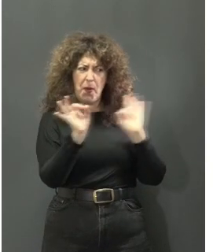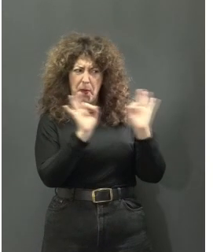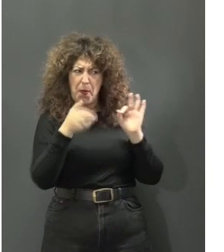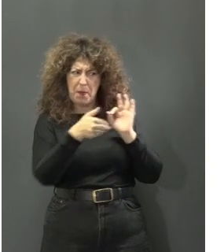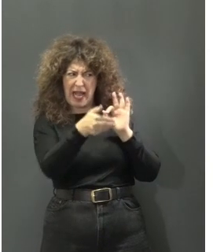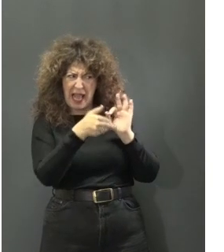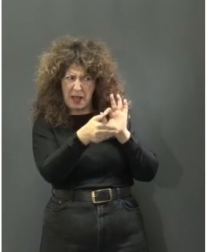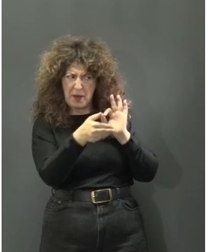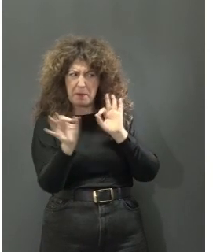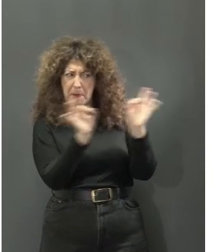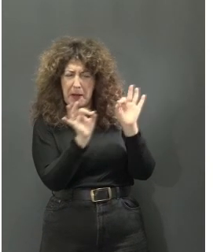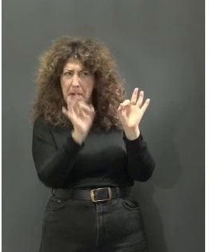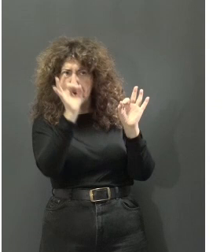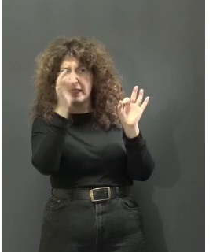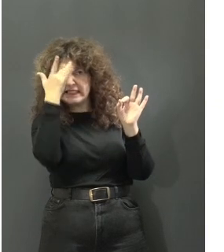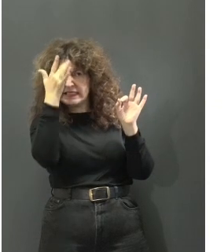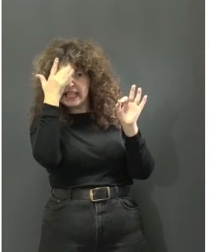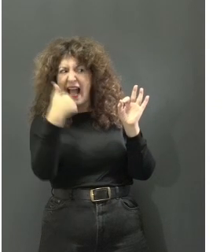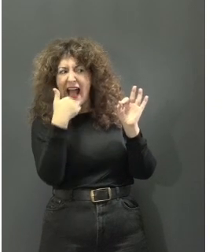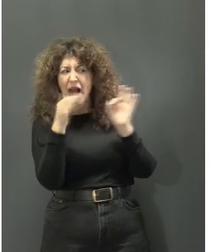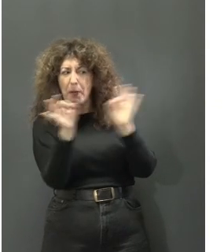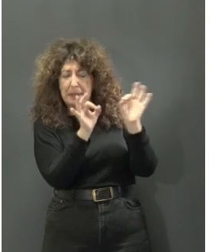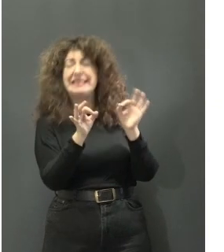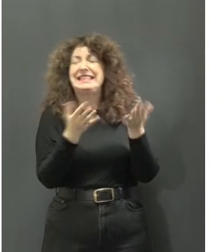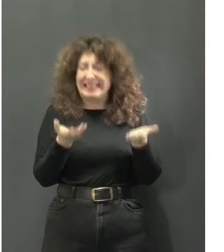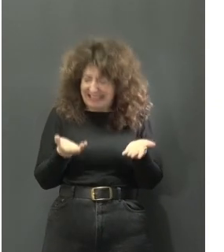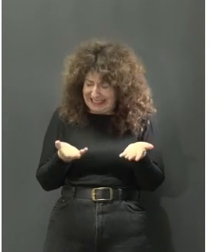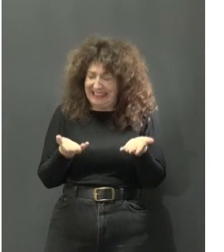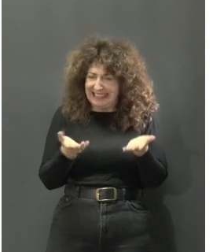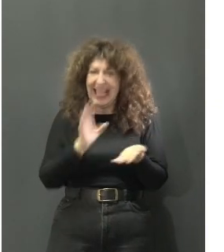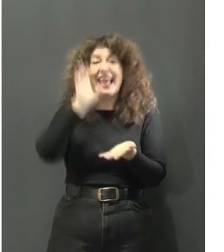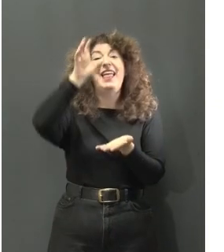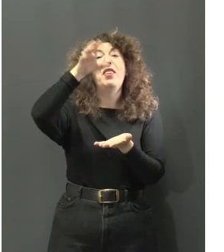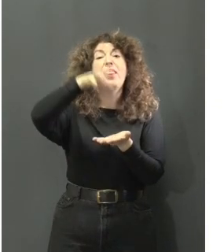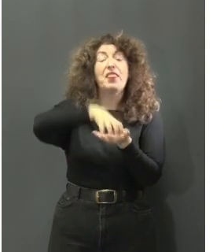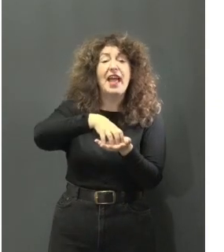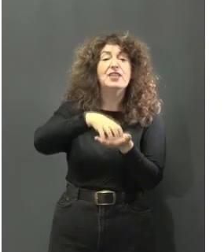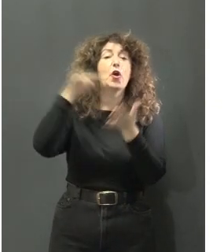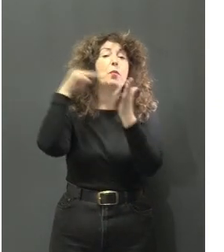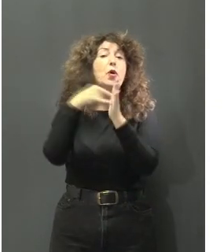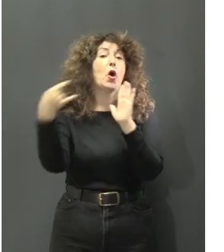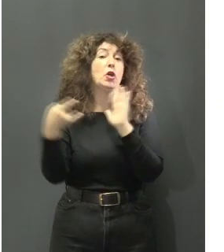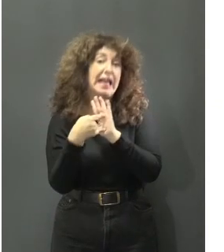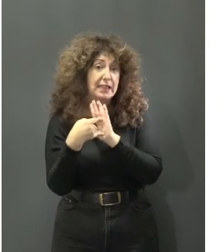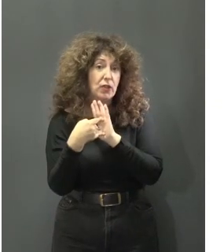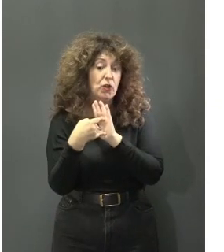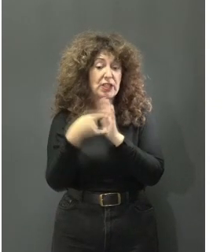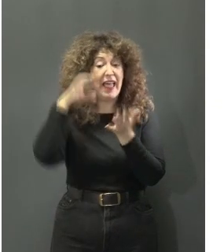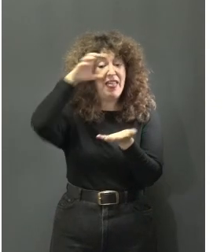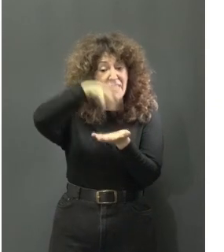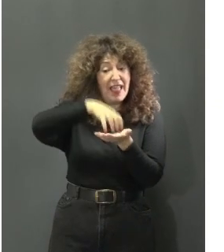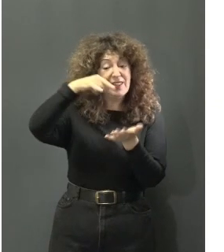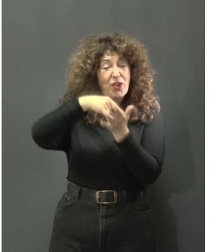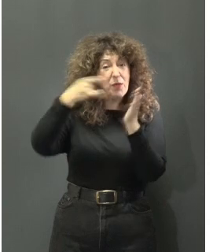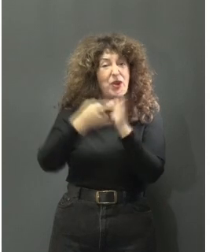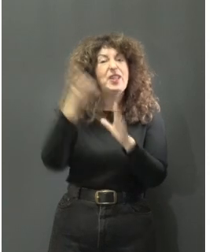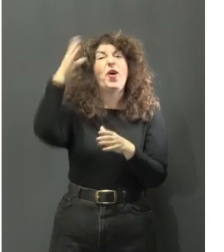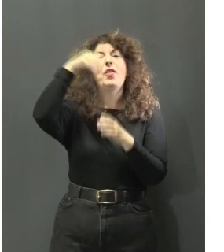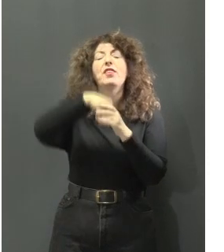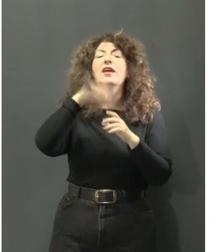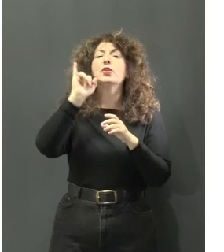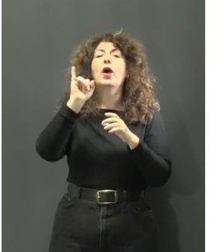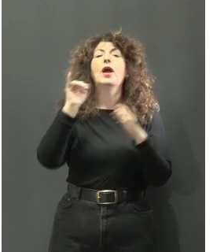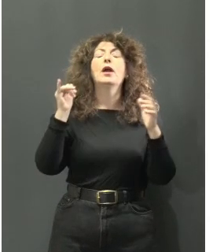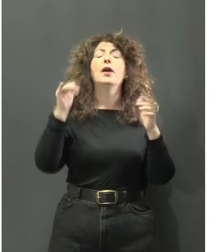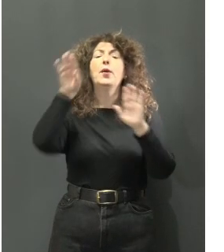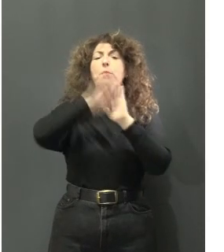un determinado... Sí, es el centro de proyectos y es un centro de proyectos y entre ellos llevamos a cabo el Programa Integral